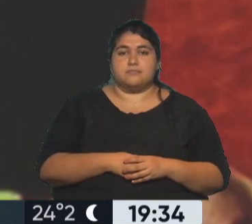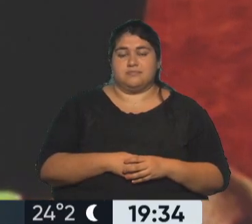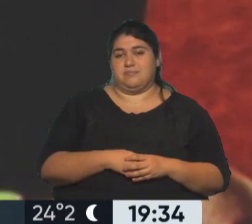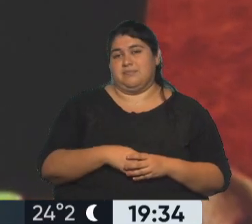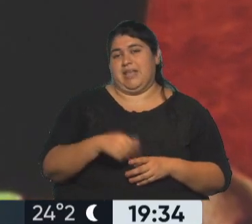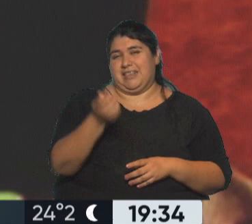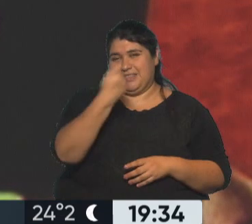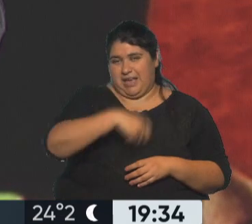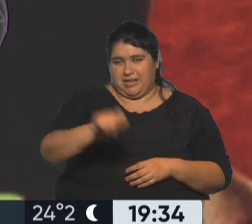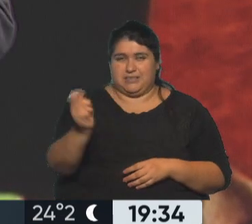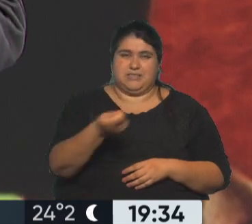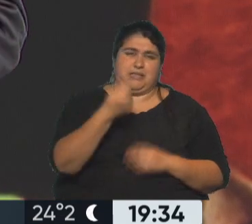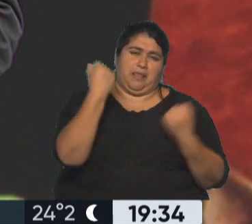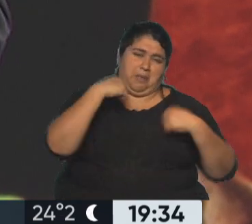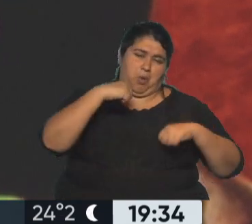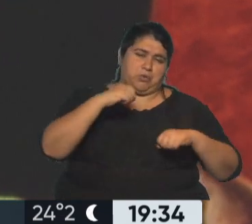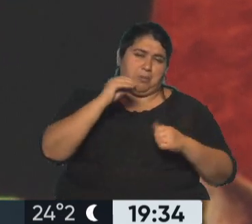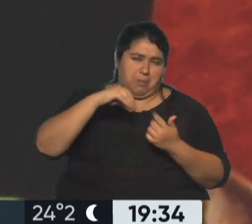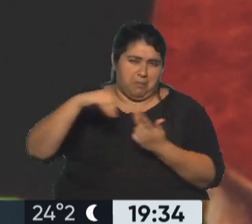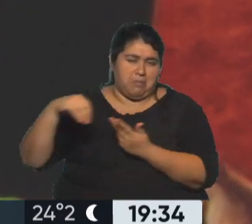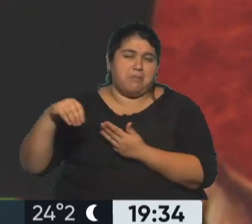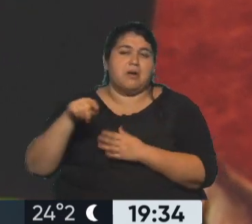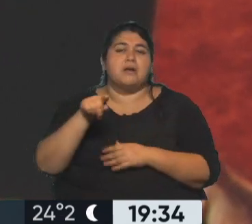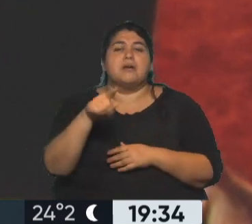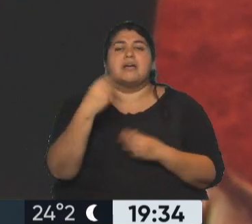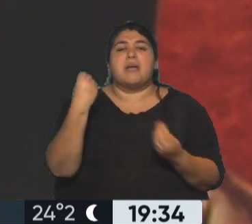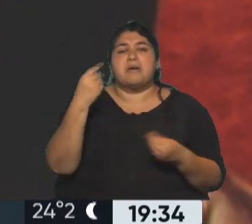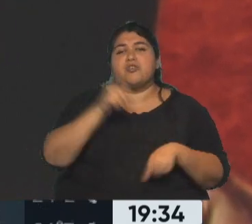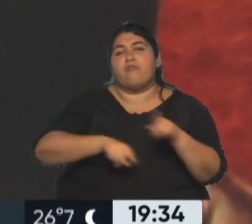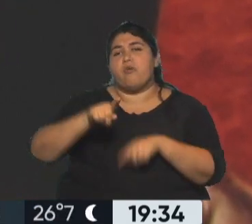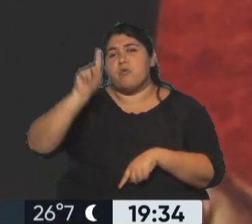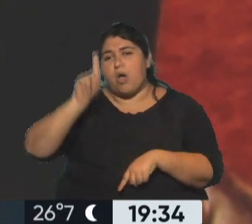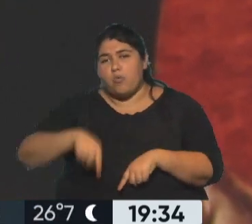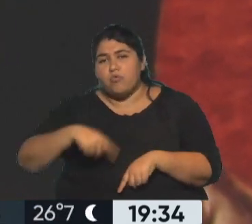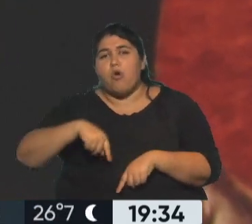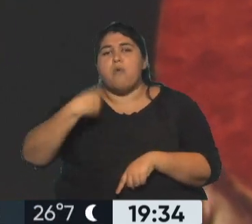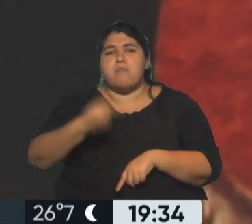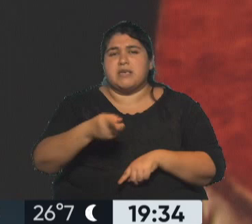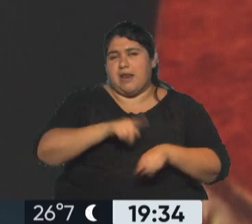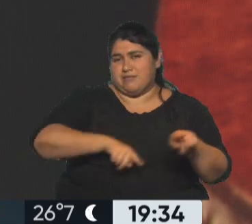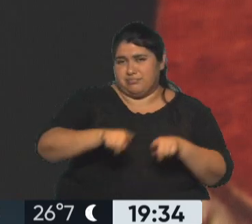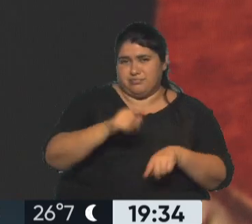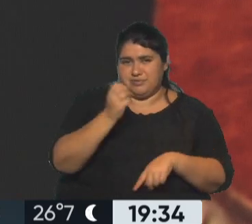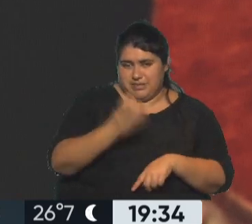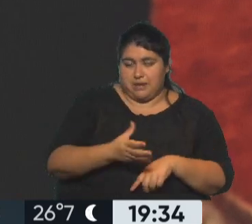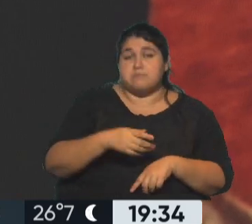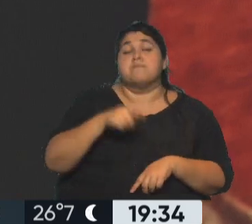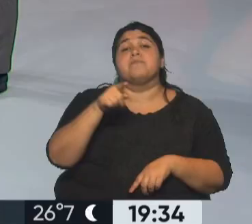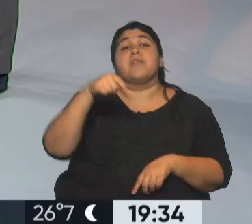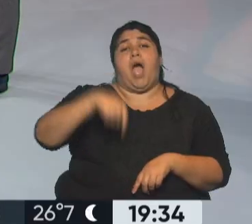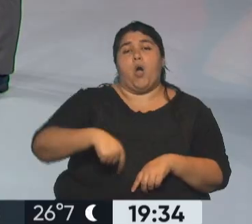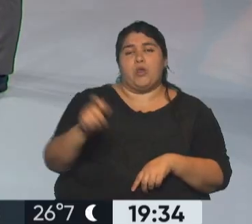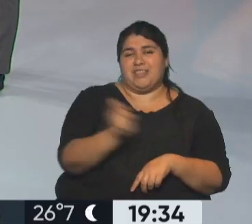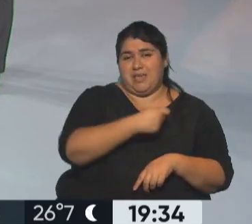Sí, vamos al tenis, tenemos todos los deportes, después vamos a tener la mesa deportiva, qué pasó con la Fórmula 1, cómo largan mañana en Azerbaiyán, pero en tenis está jugando el torneo